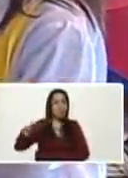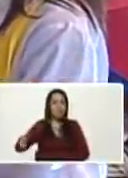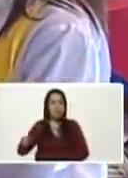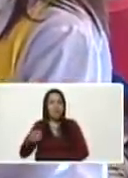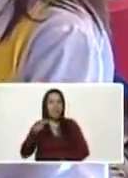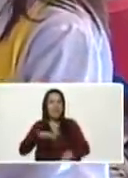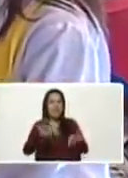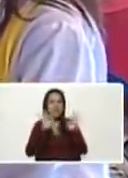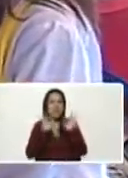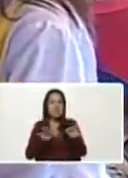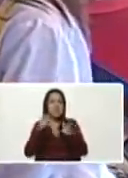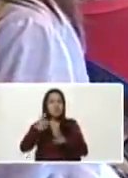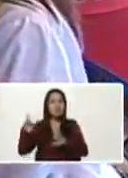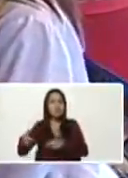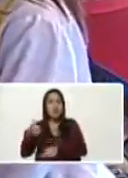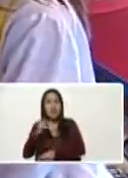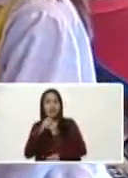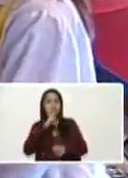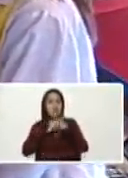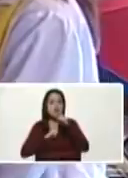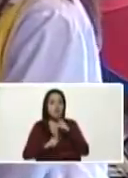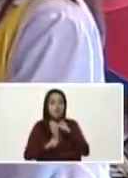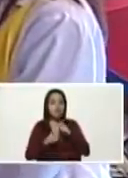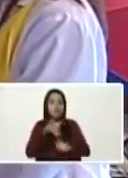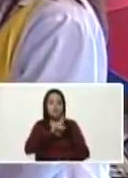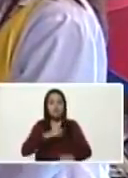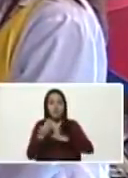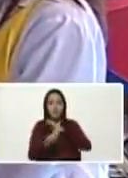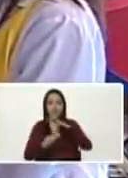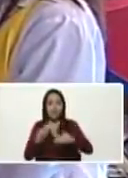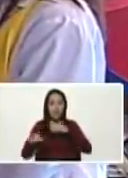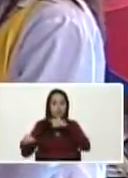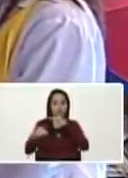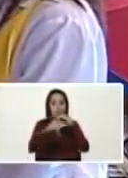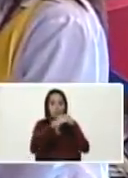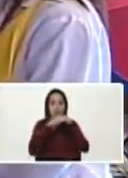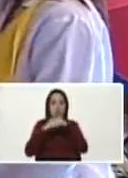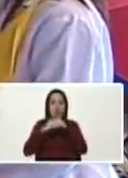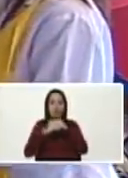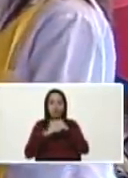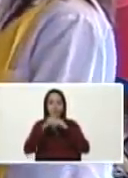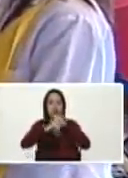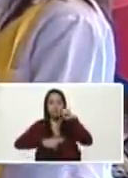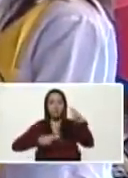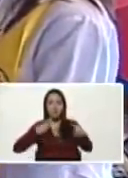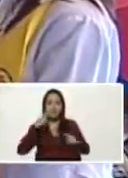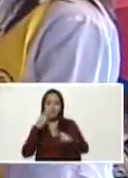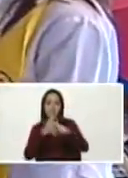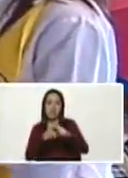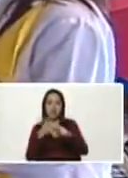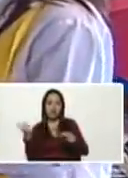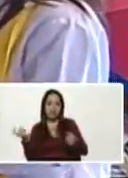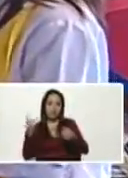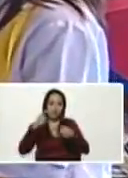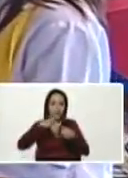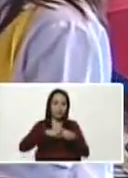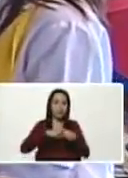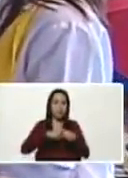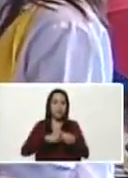especialmente la excluida, bajo los principios de equidad, universalidad, accesibilidad,